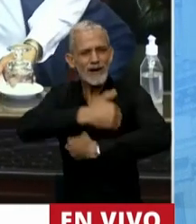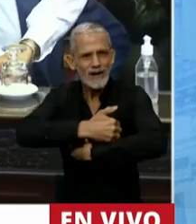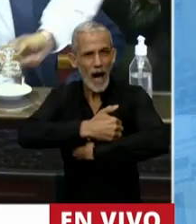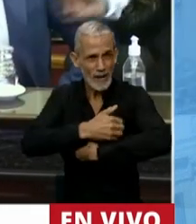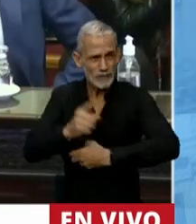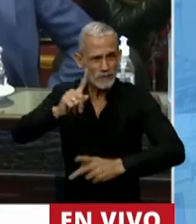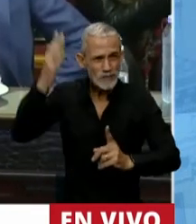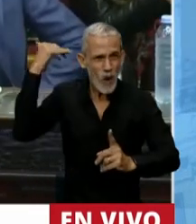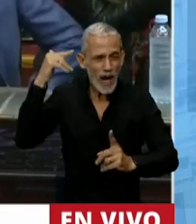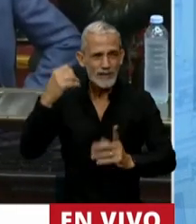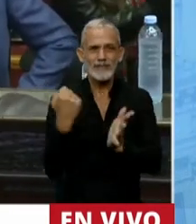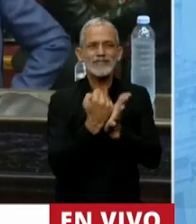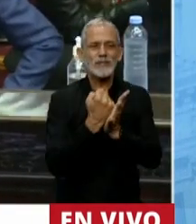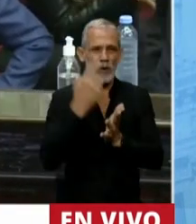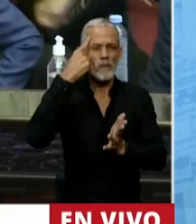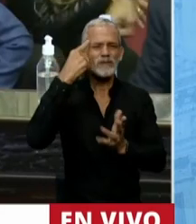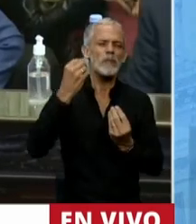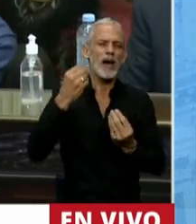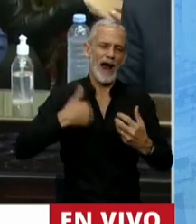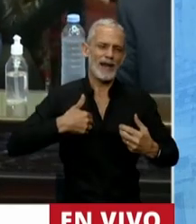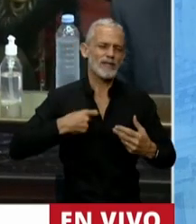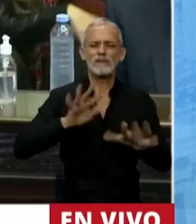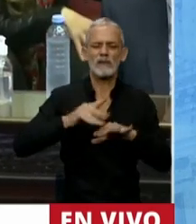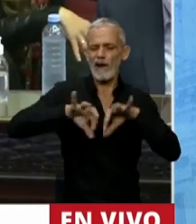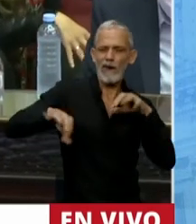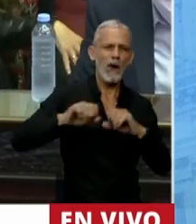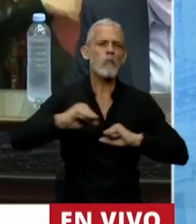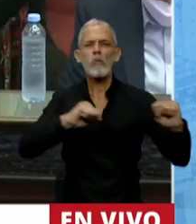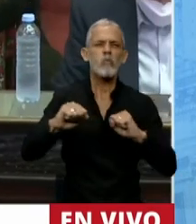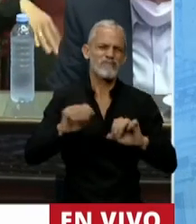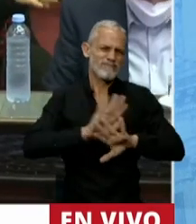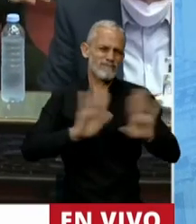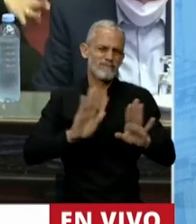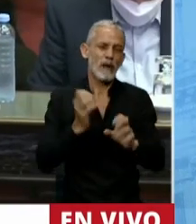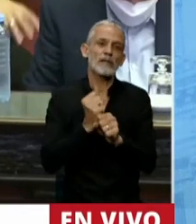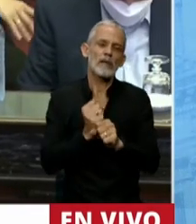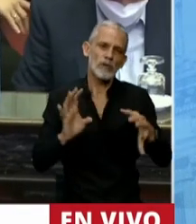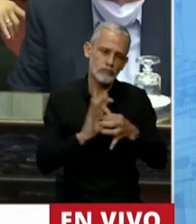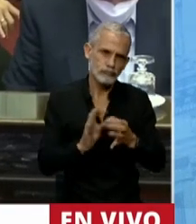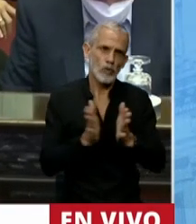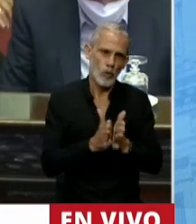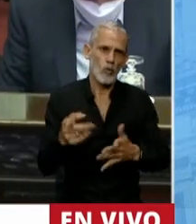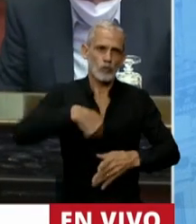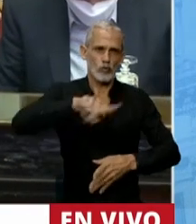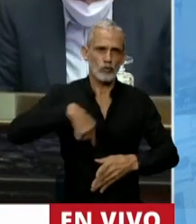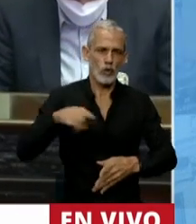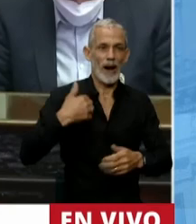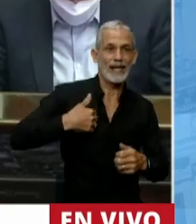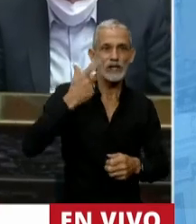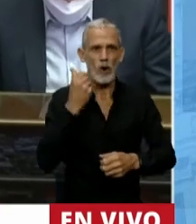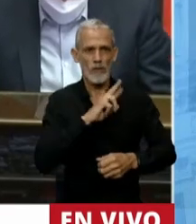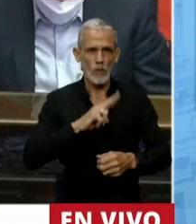Balbín, para pensar en los argentinos. Dejémonos de las chicanas y empecemos a trabajar por las argentinas y los argentinos que